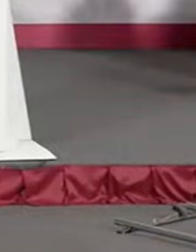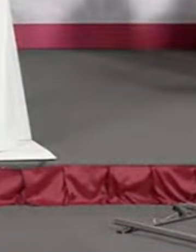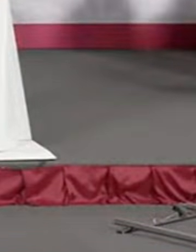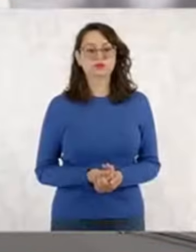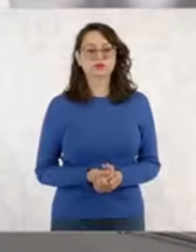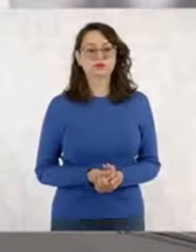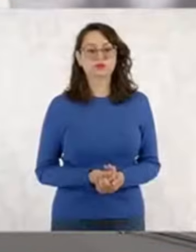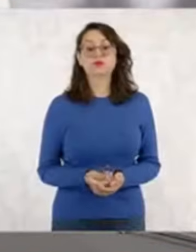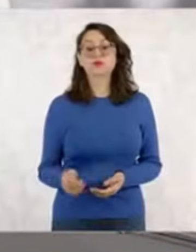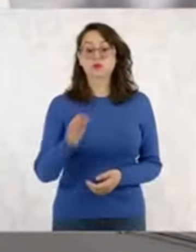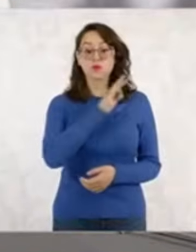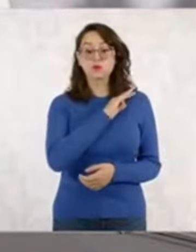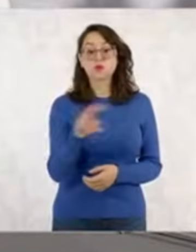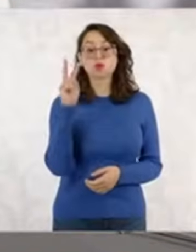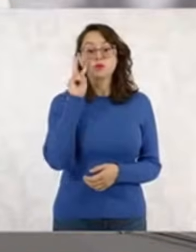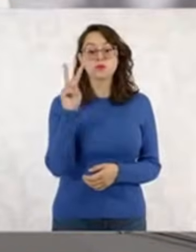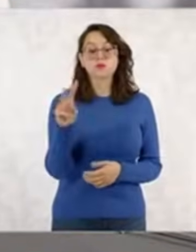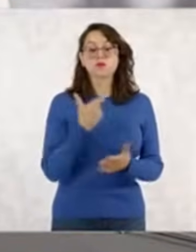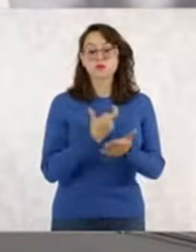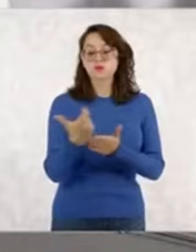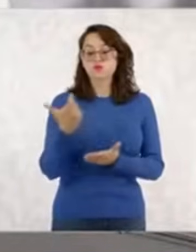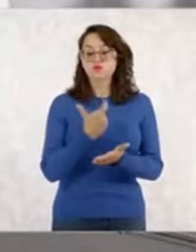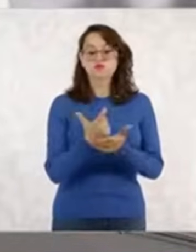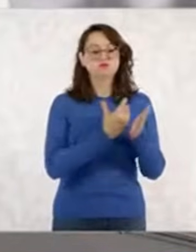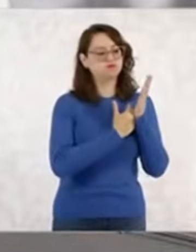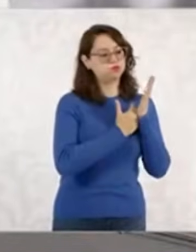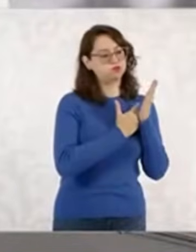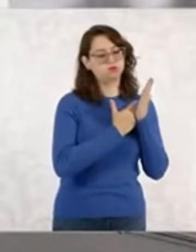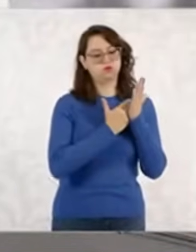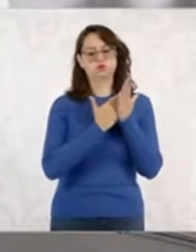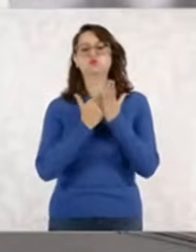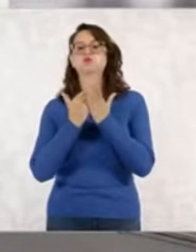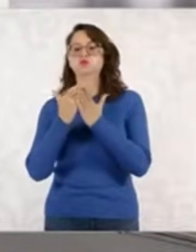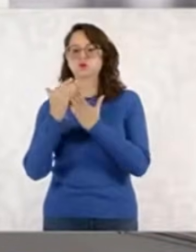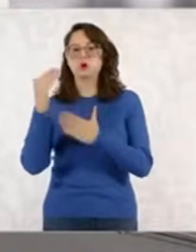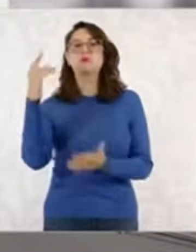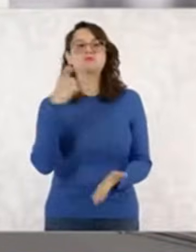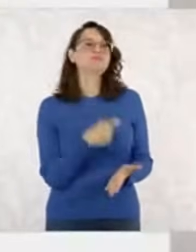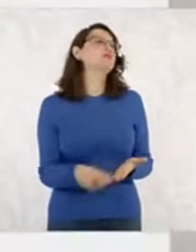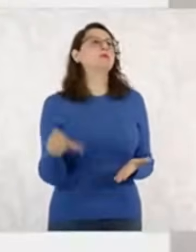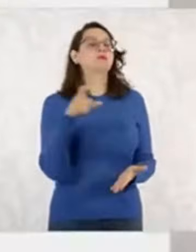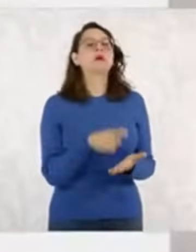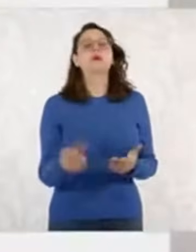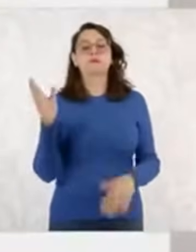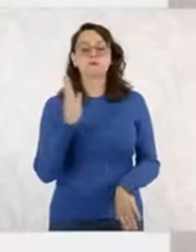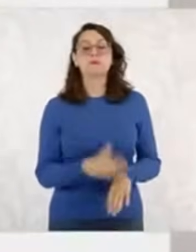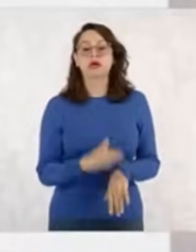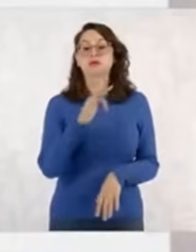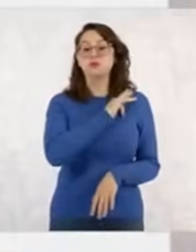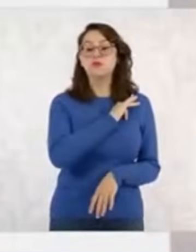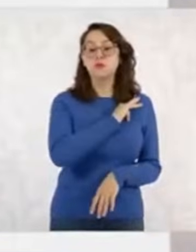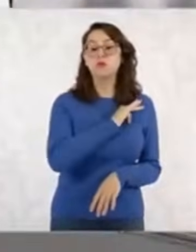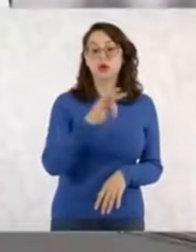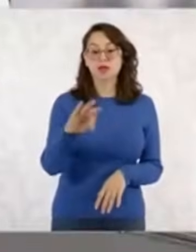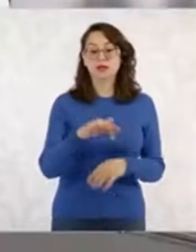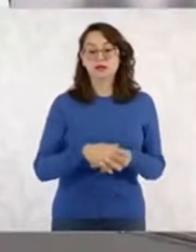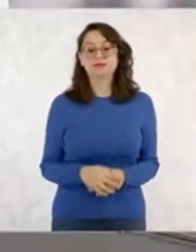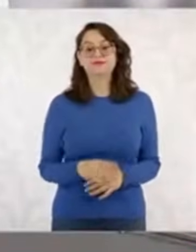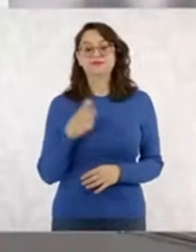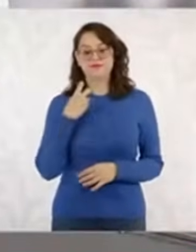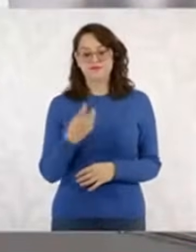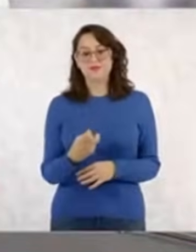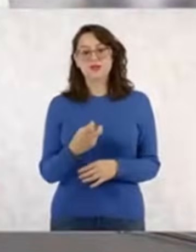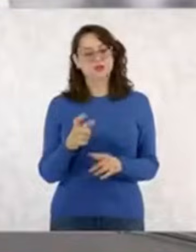justamente el incremento que se da de manera precisa. Y en cuanto al salario, el aumento del salario, esto es lo